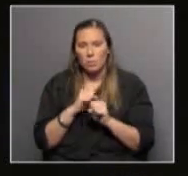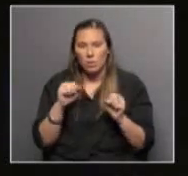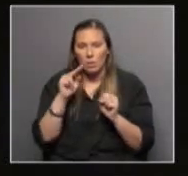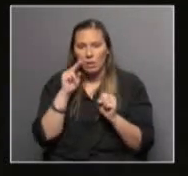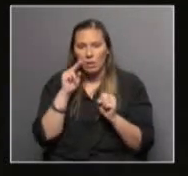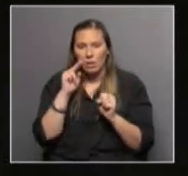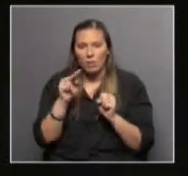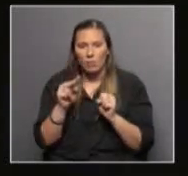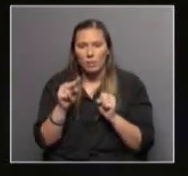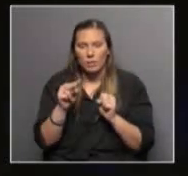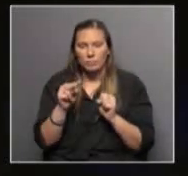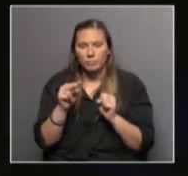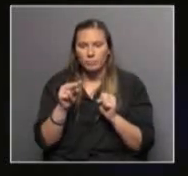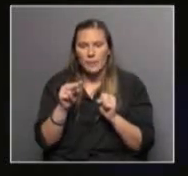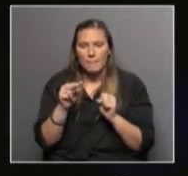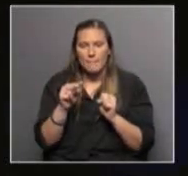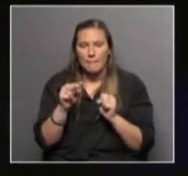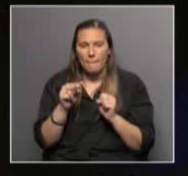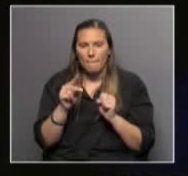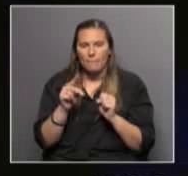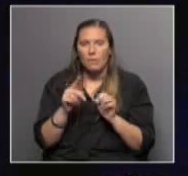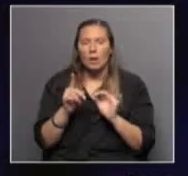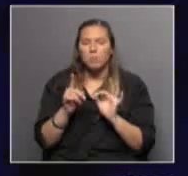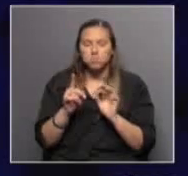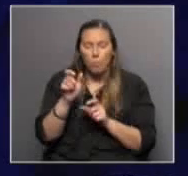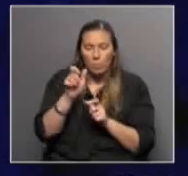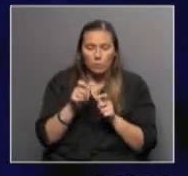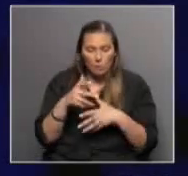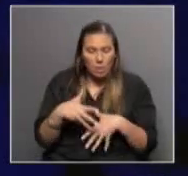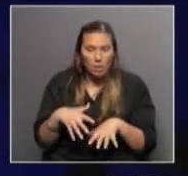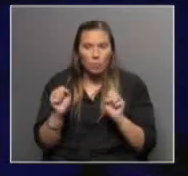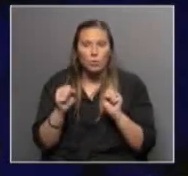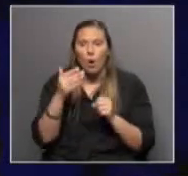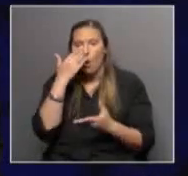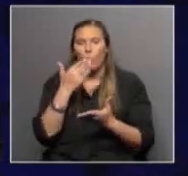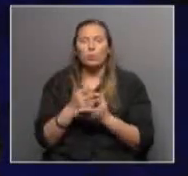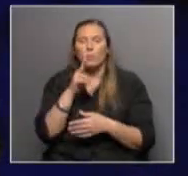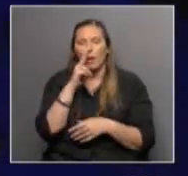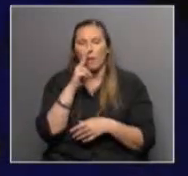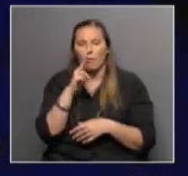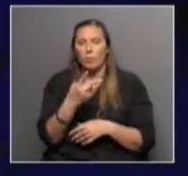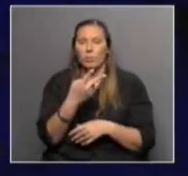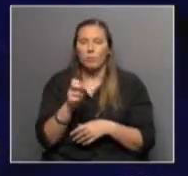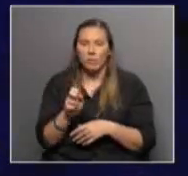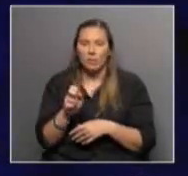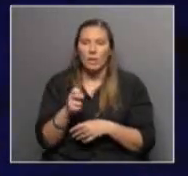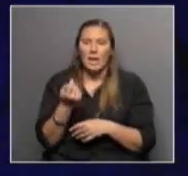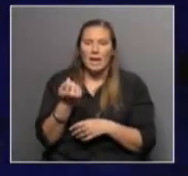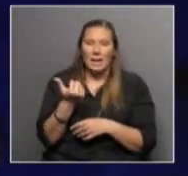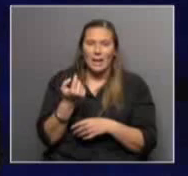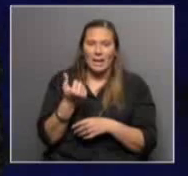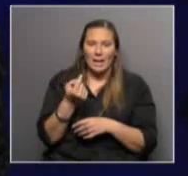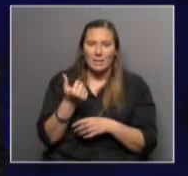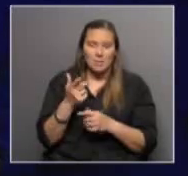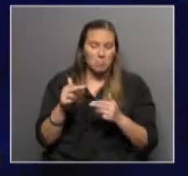que si bien una cosa que el perfil del internauta detecto es que en la última del 2020 casi no hay brecha